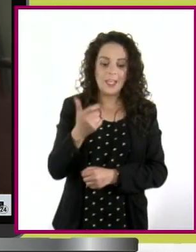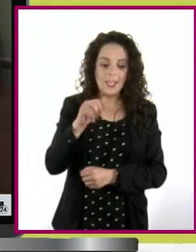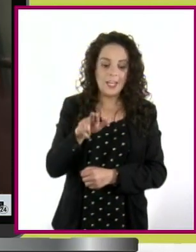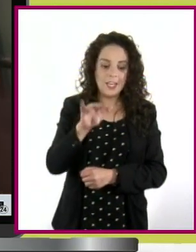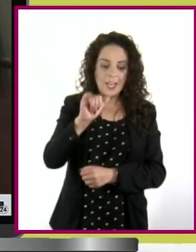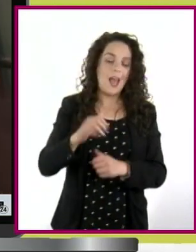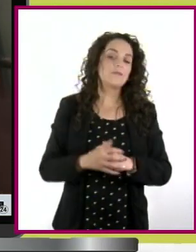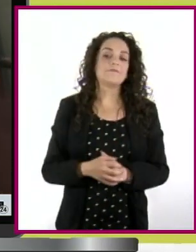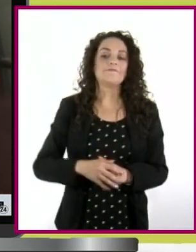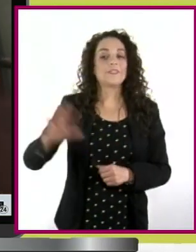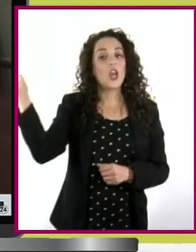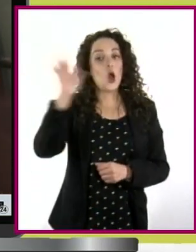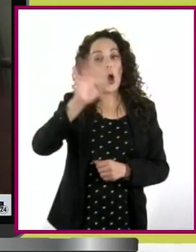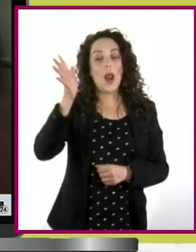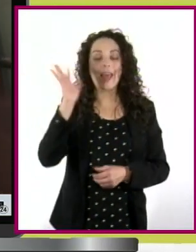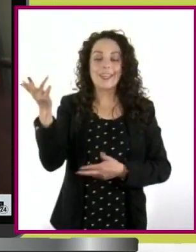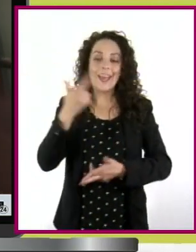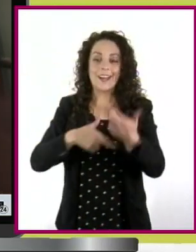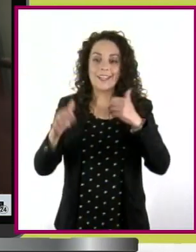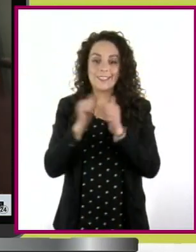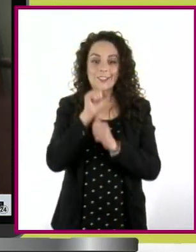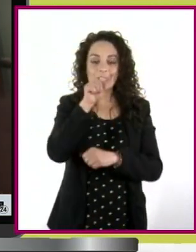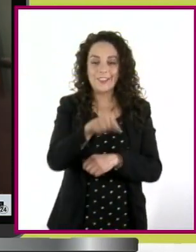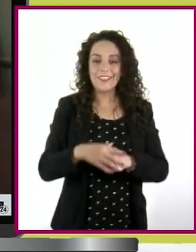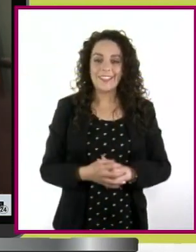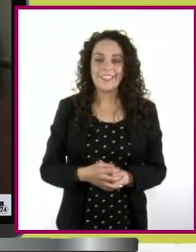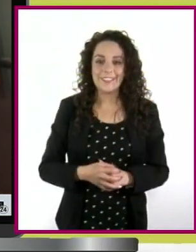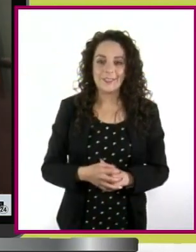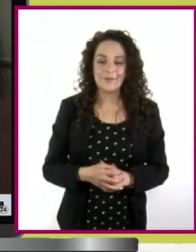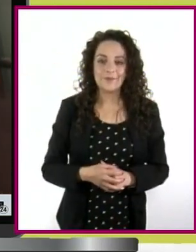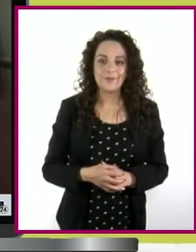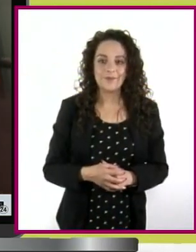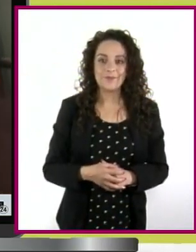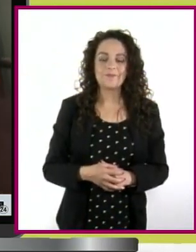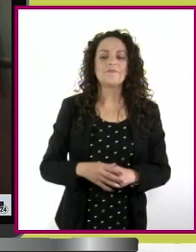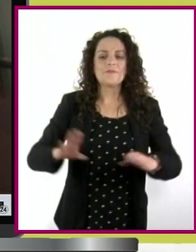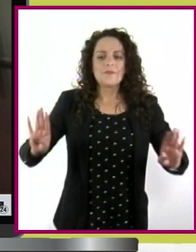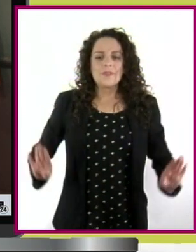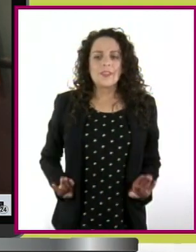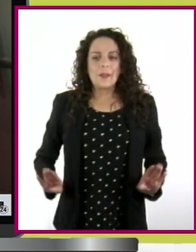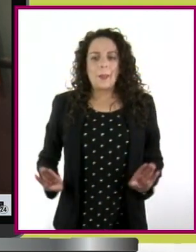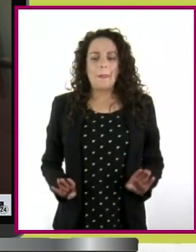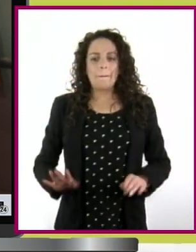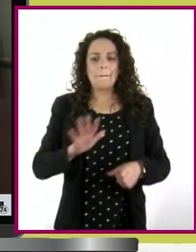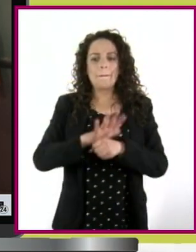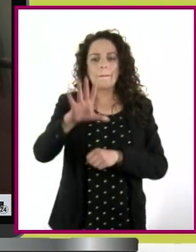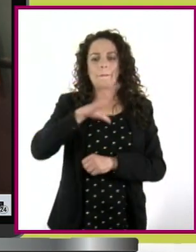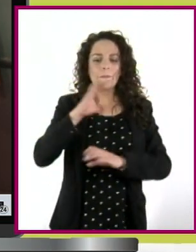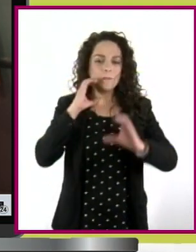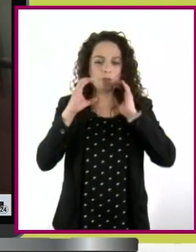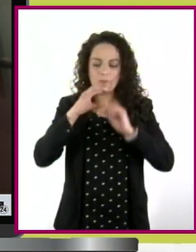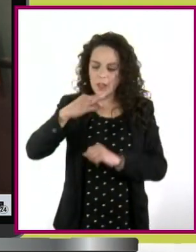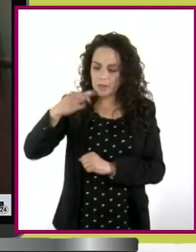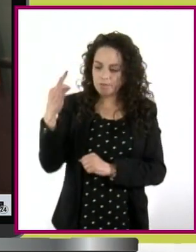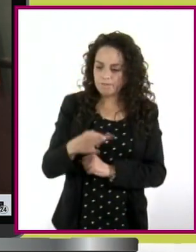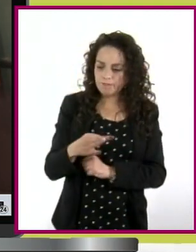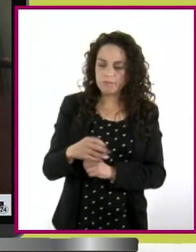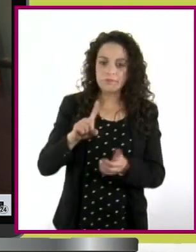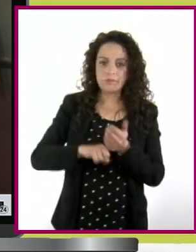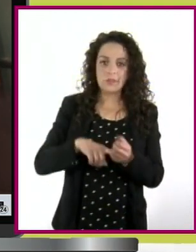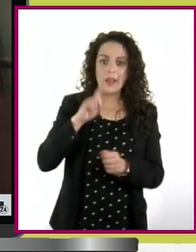Hola Virginia, estamos de vuelta contigo. Virginia, ¿qué características tiene la comunicación eficaz en el ámbito de las